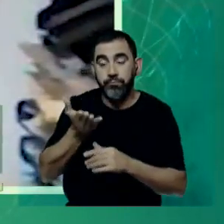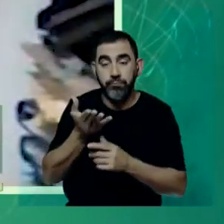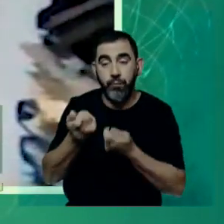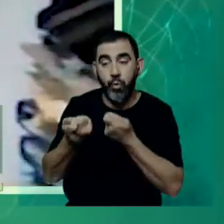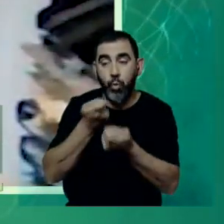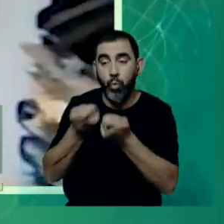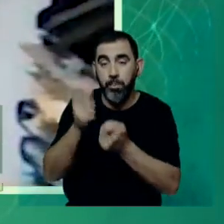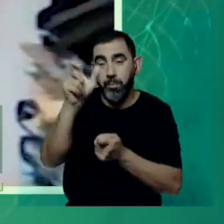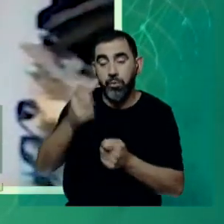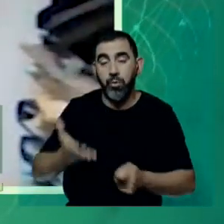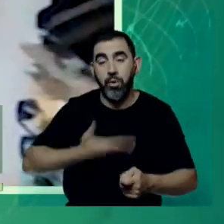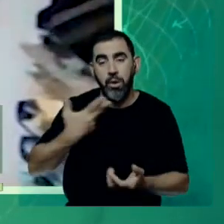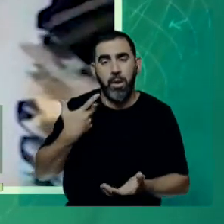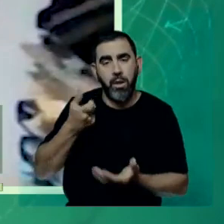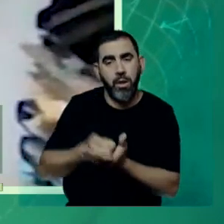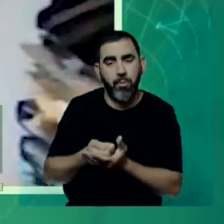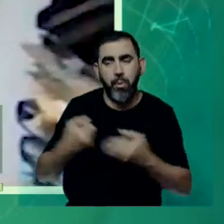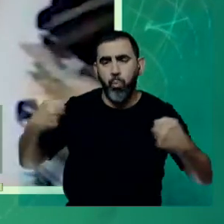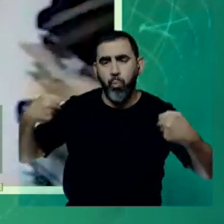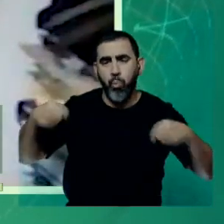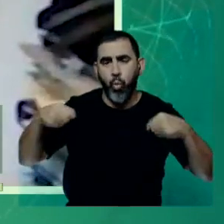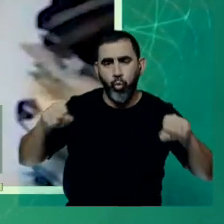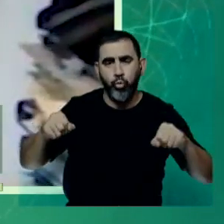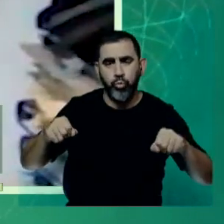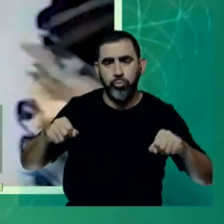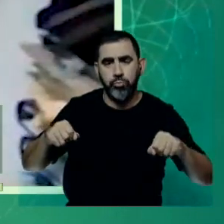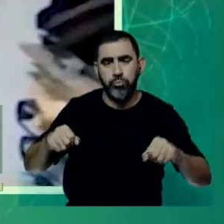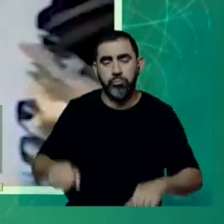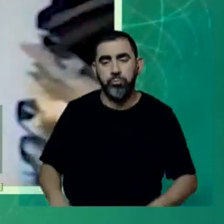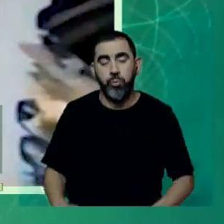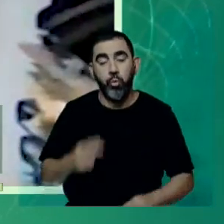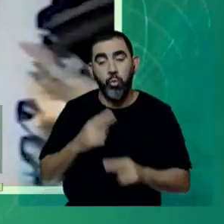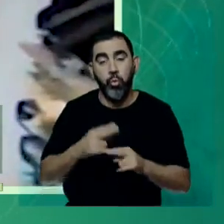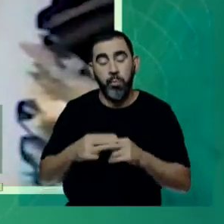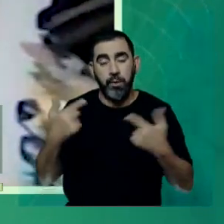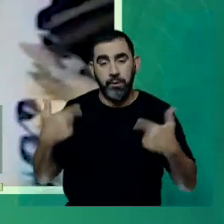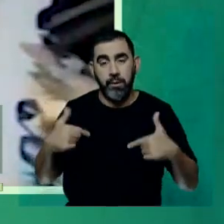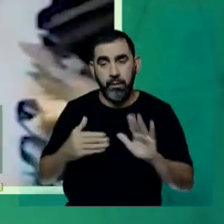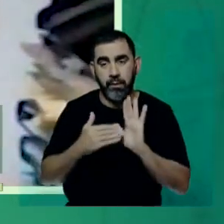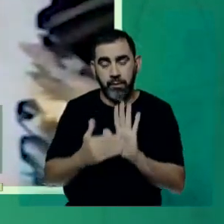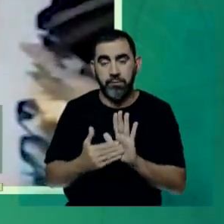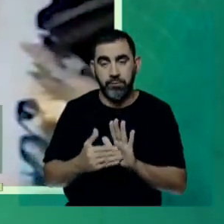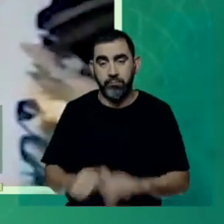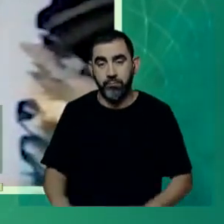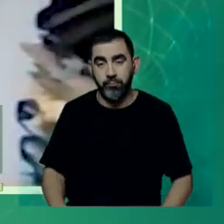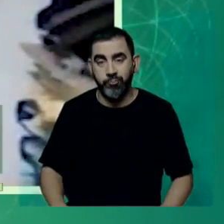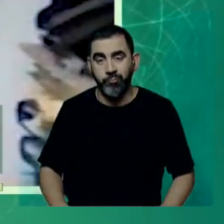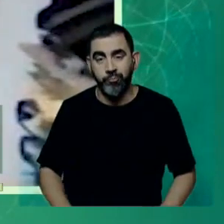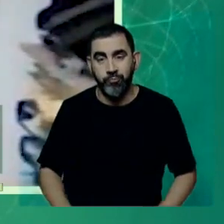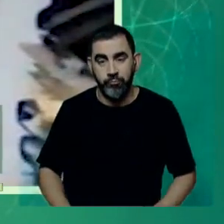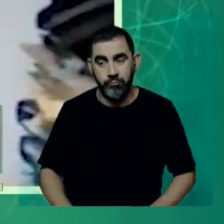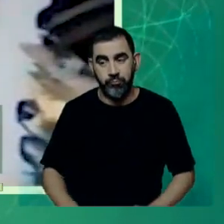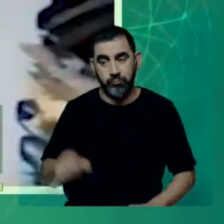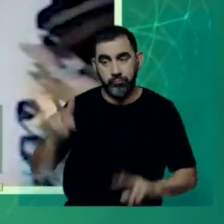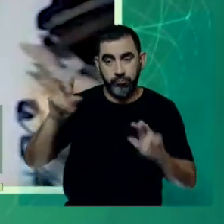comerciante reclamando el pago de algunas motos que se habían hecho en ese comercio a nombre de la Intendencia. Ahí es cuando se dispara este